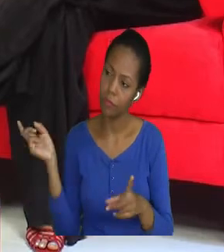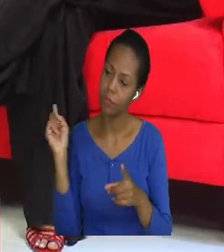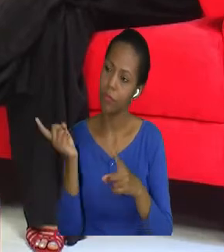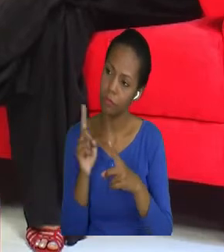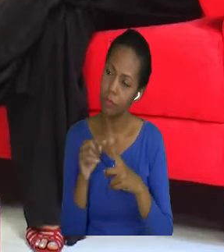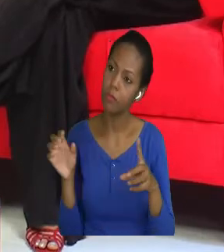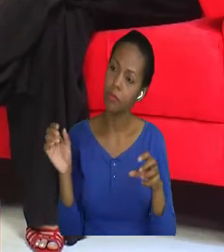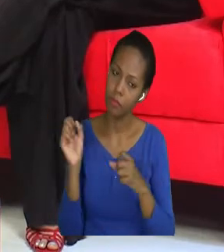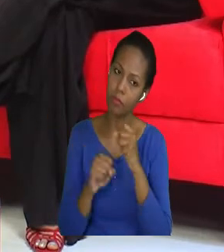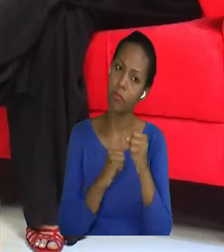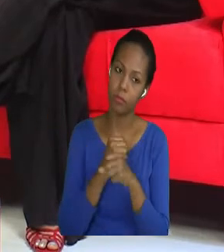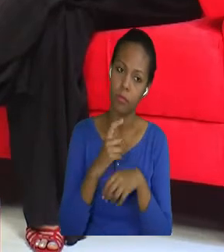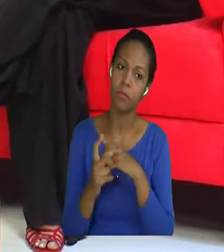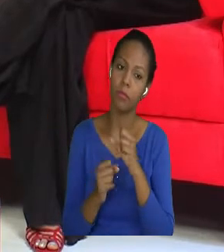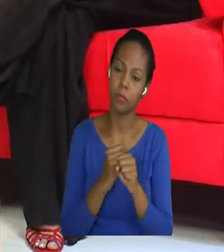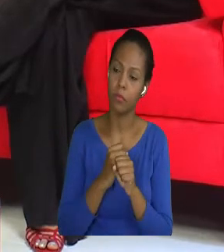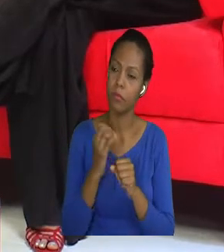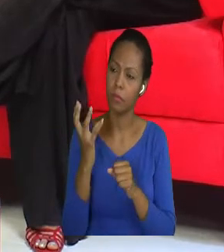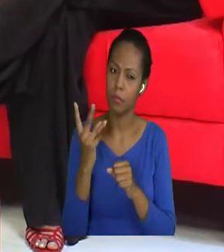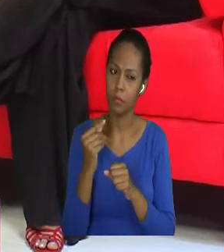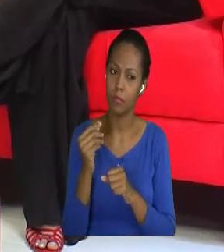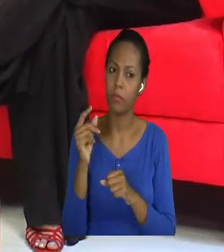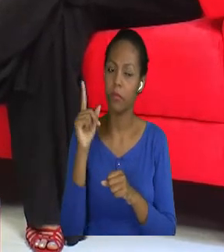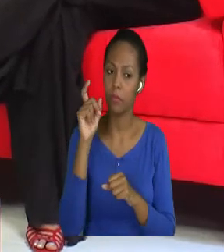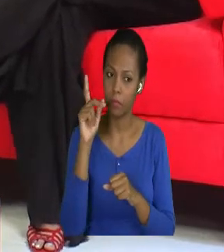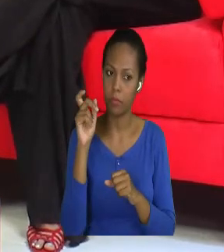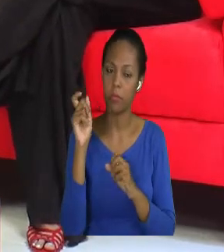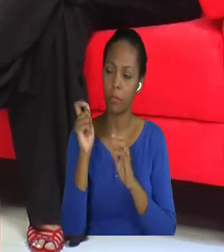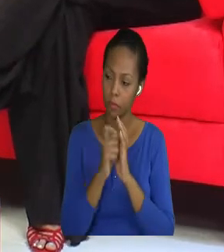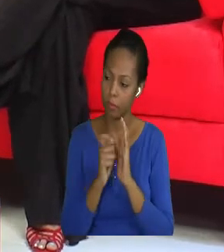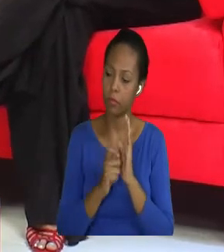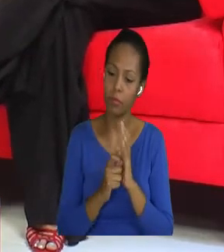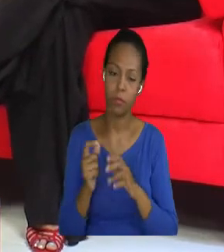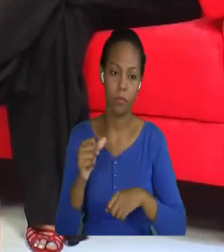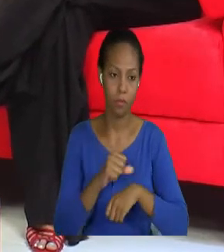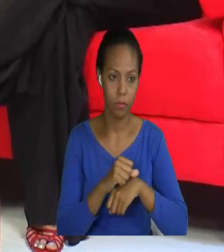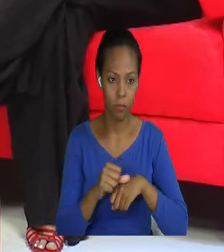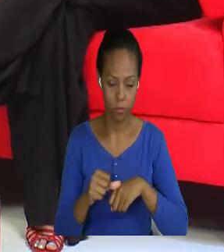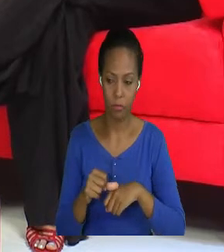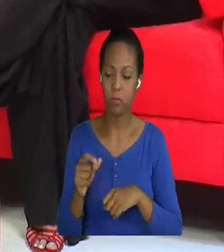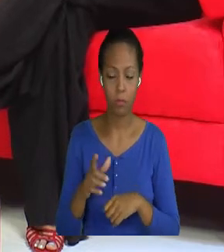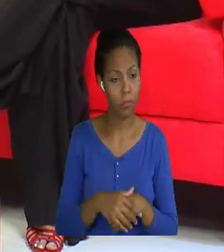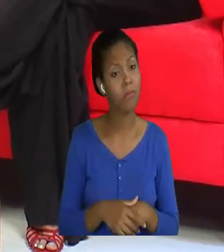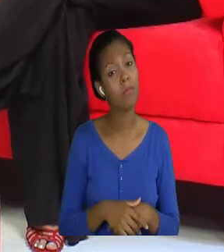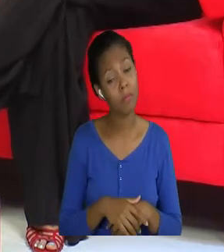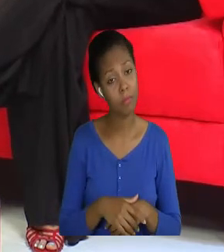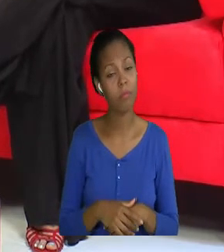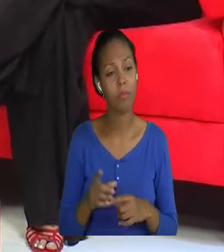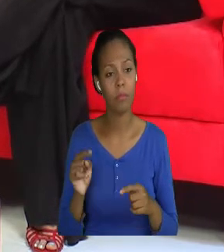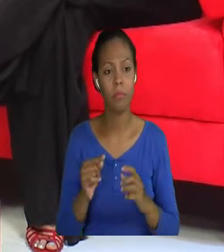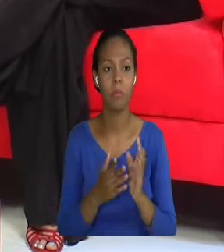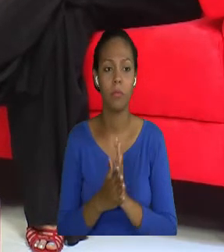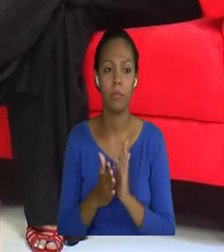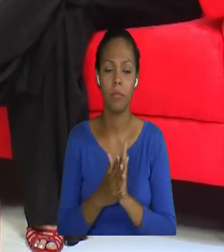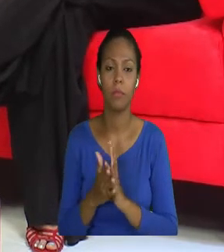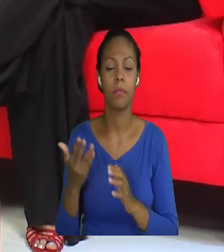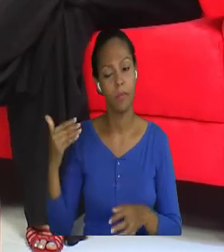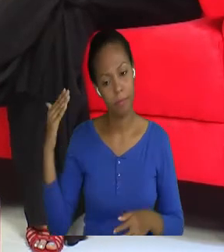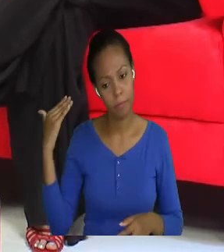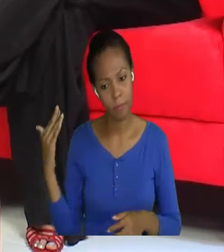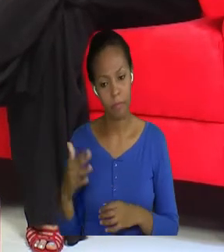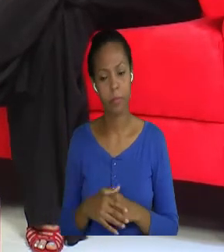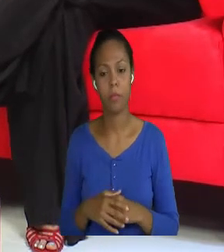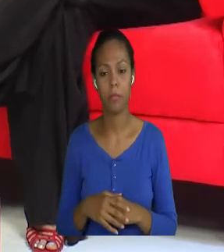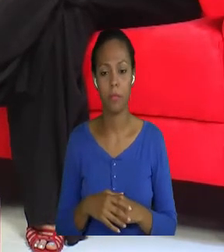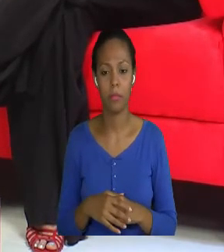años. ¿Esta es la número qué? La sexta campaña. Vale la pena mencionar que antes la realizamos